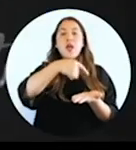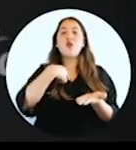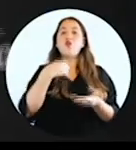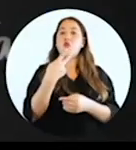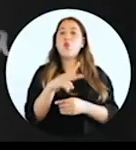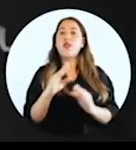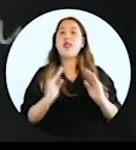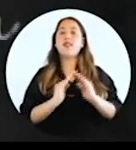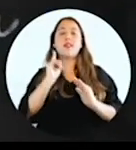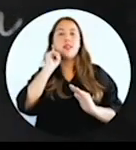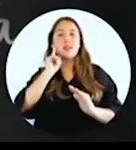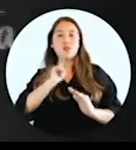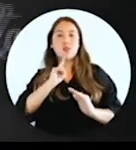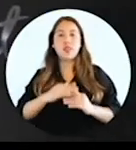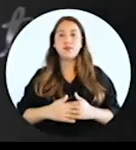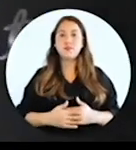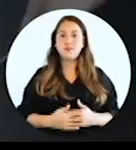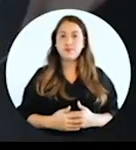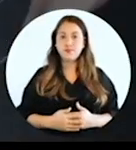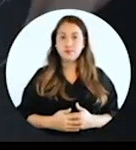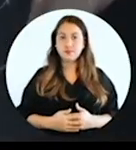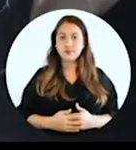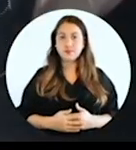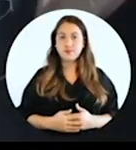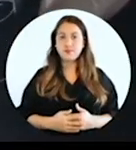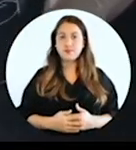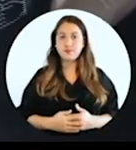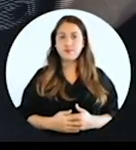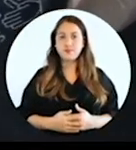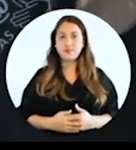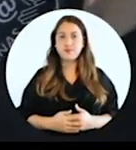Soy la dueña de la tiendita sorda.